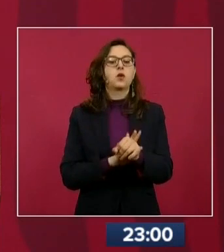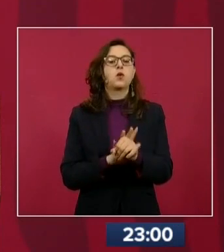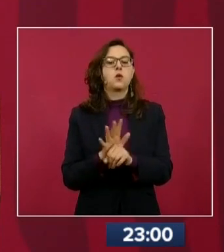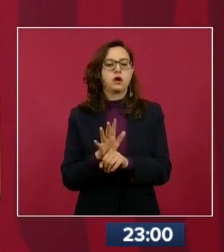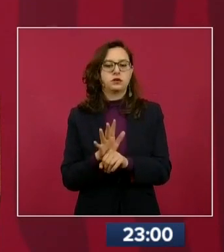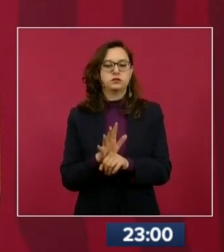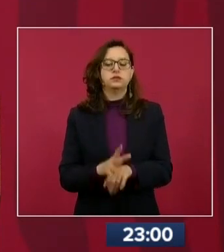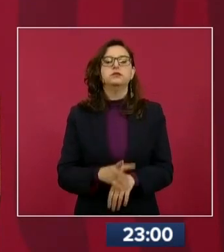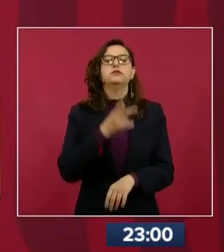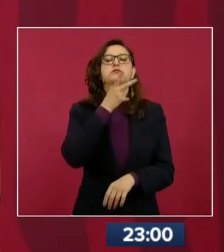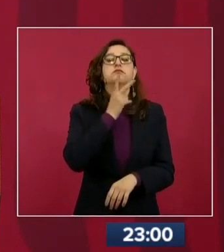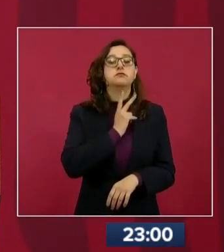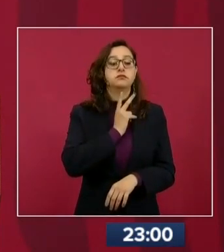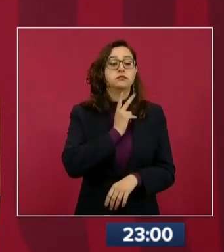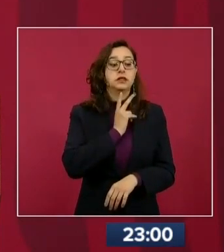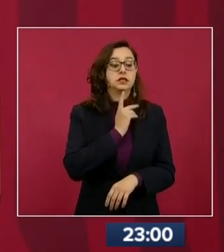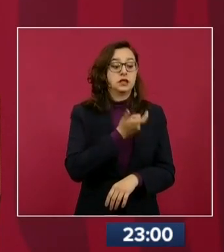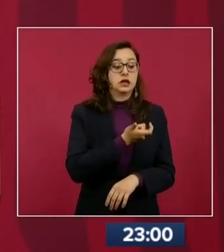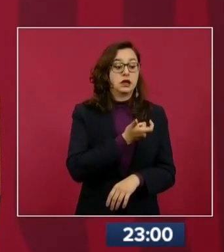de aumentos